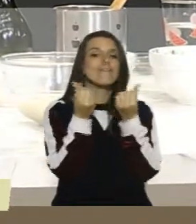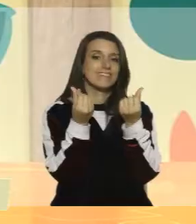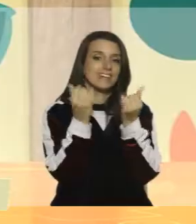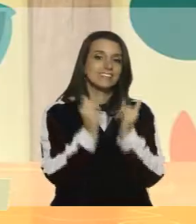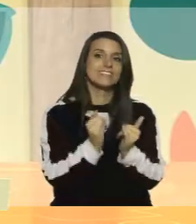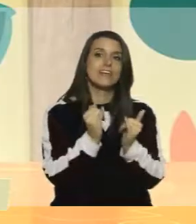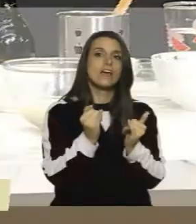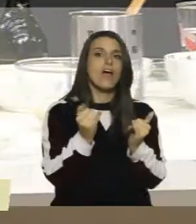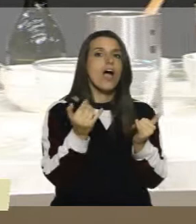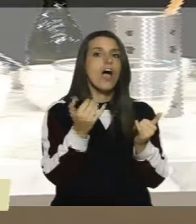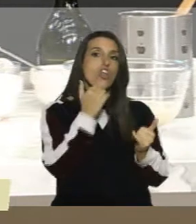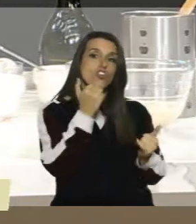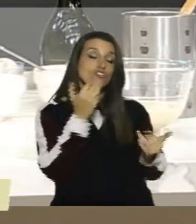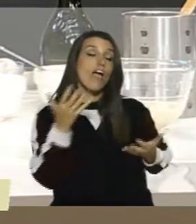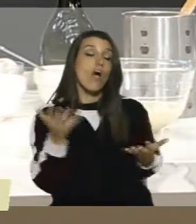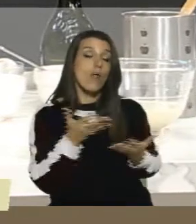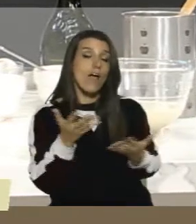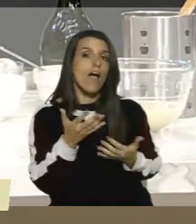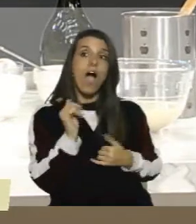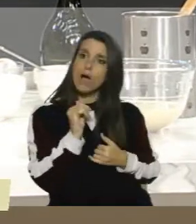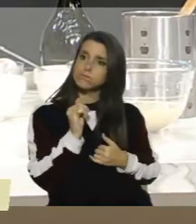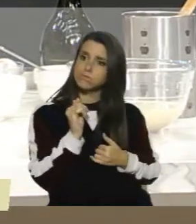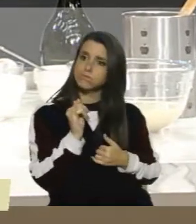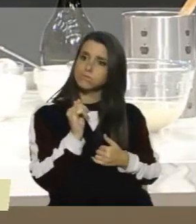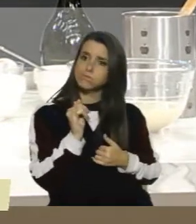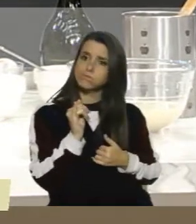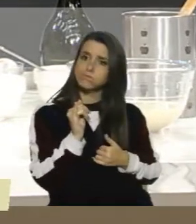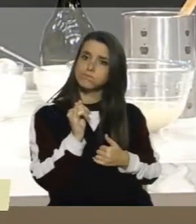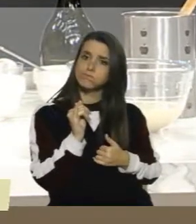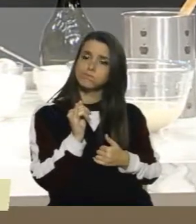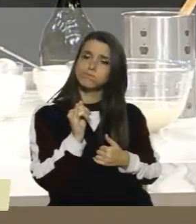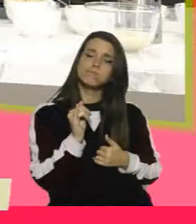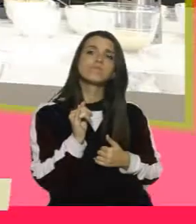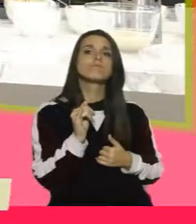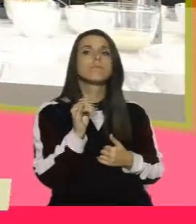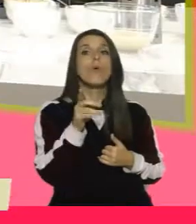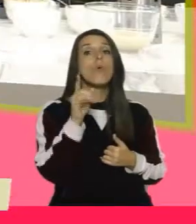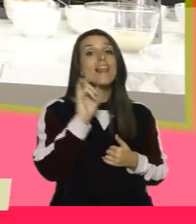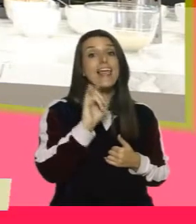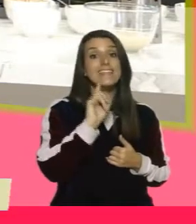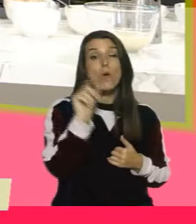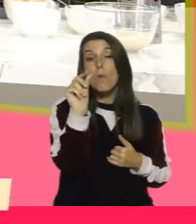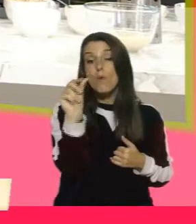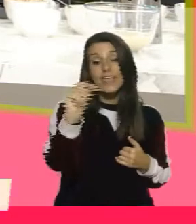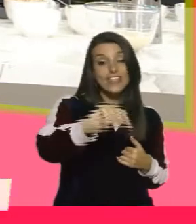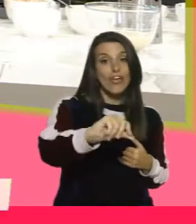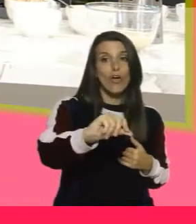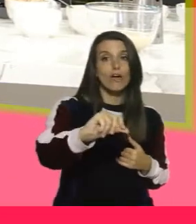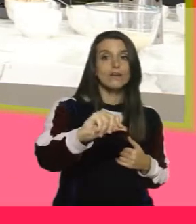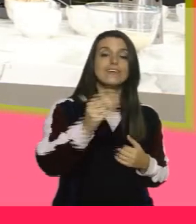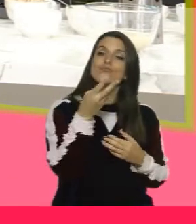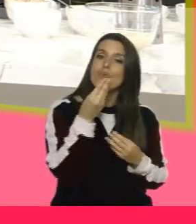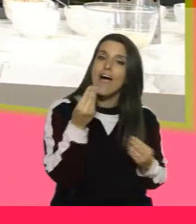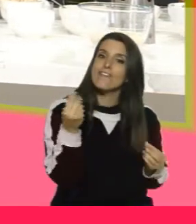sé cómo está ahora. Hay mucha gente que lo repite. ¿Ah, sí? Mira. Le pongo un poquito de leche en el final de la cocción. Sí. Y queda más